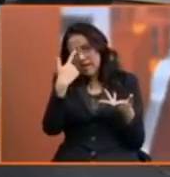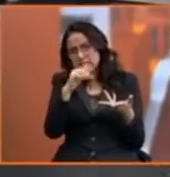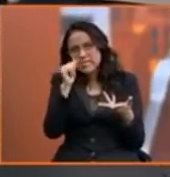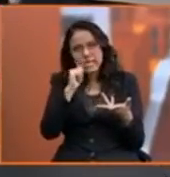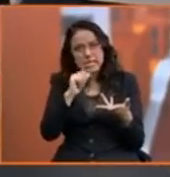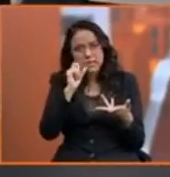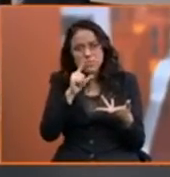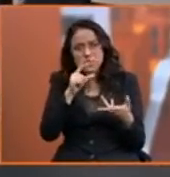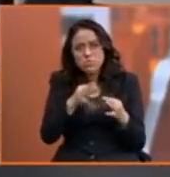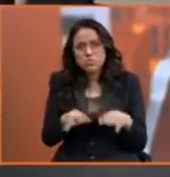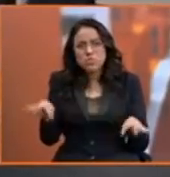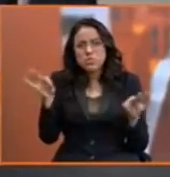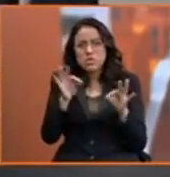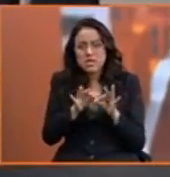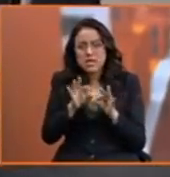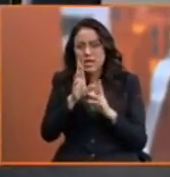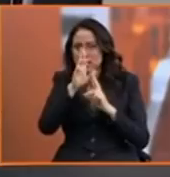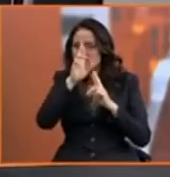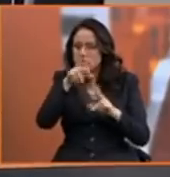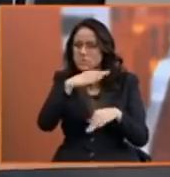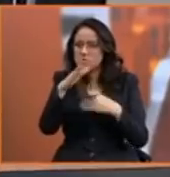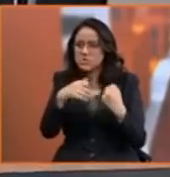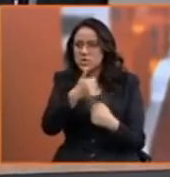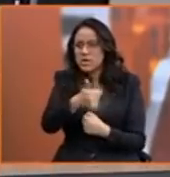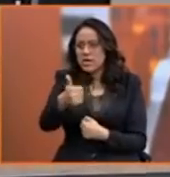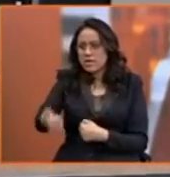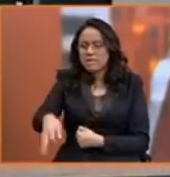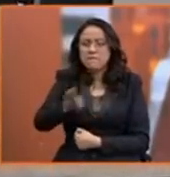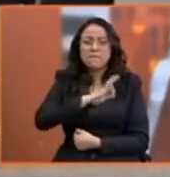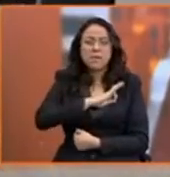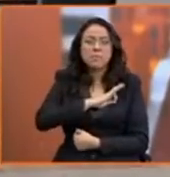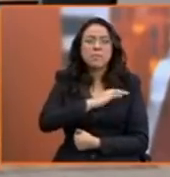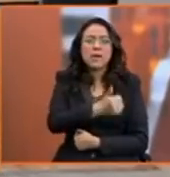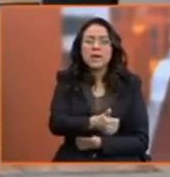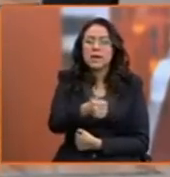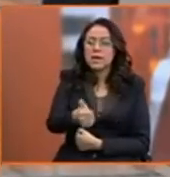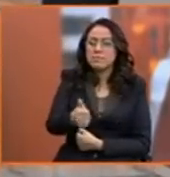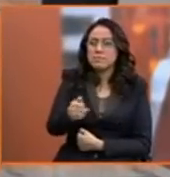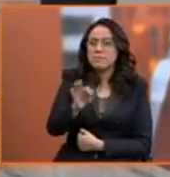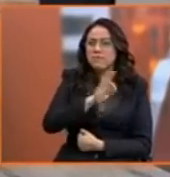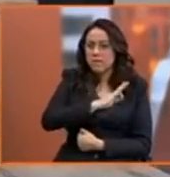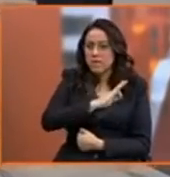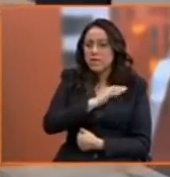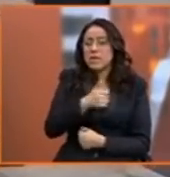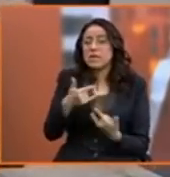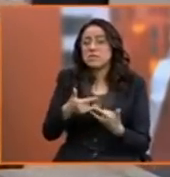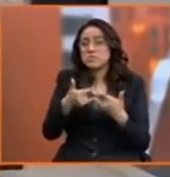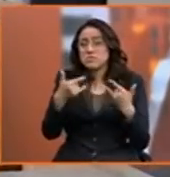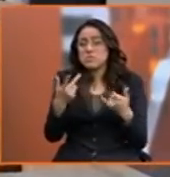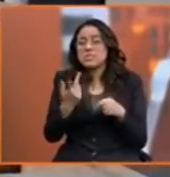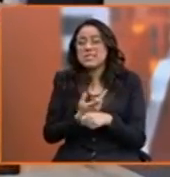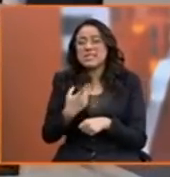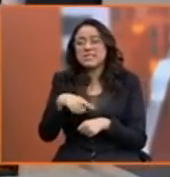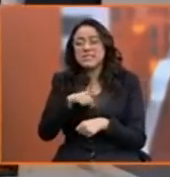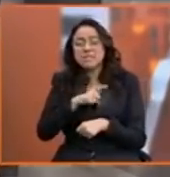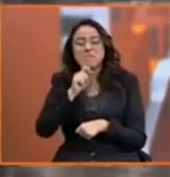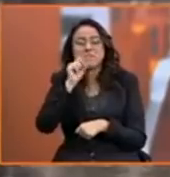siempre de una manera muy respetuosa a la fe de cada una de las personas, ¿no? Finalmente, uh-huh, cuando se habla de estas historias, pues uno tiene que